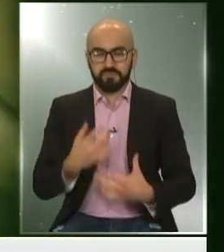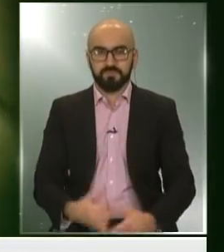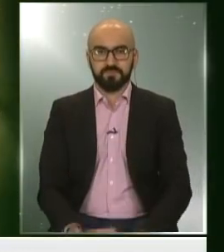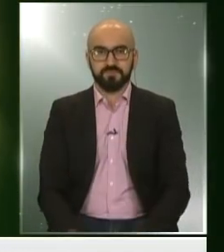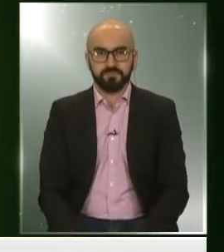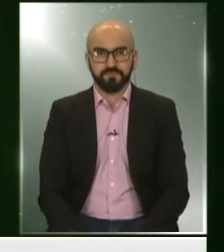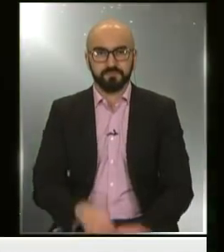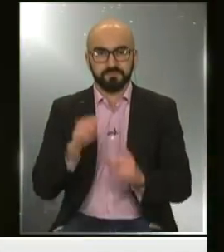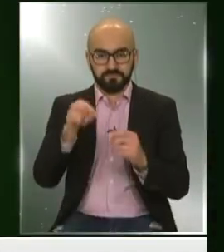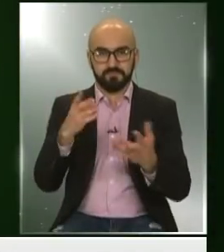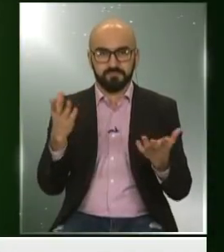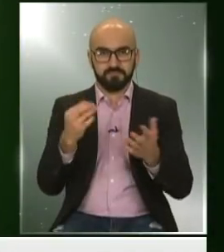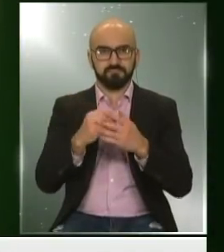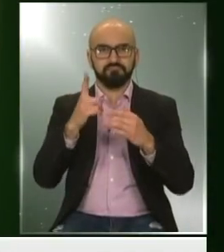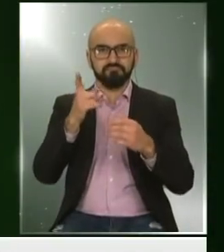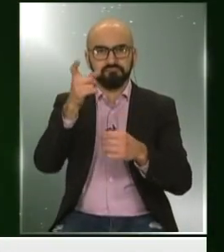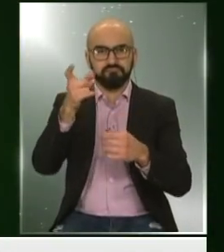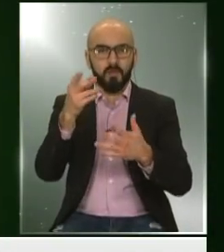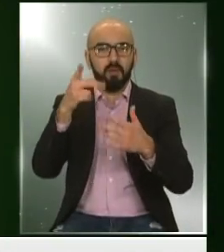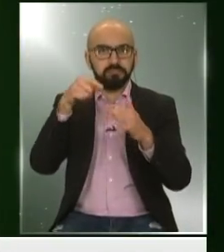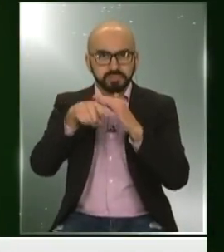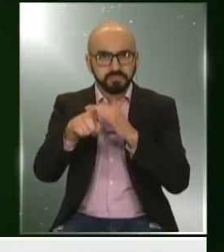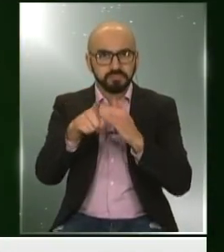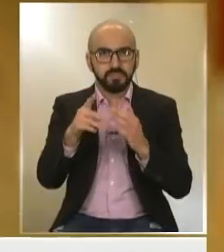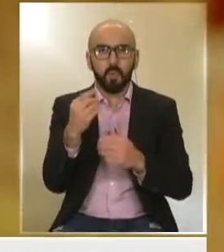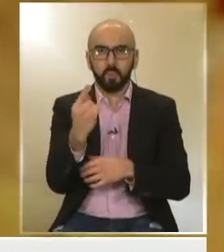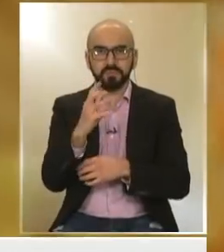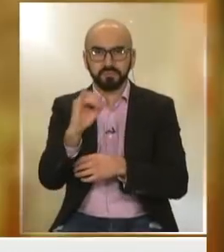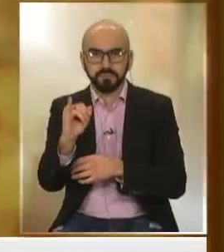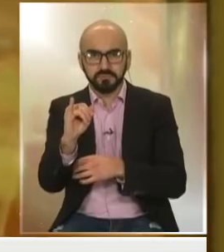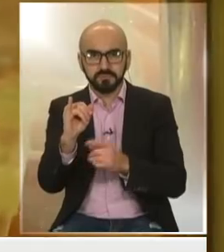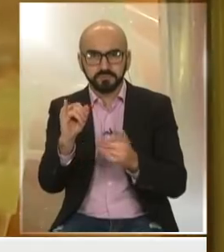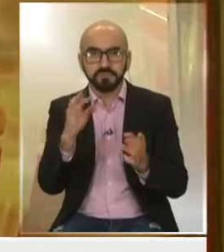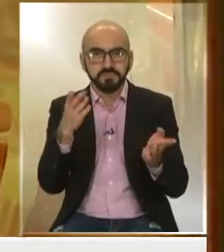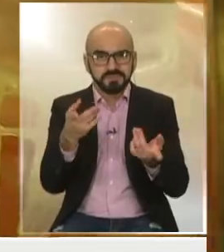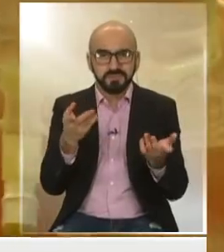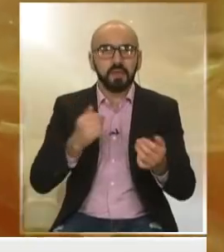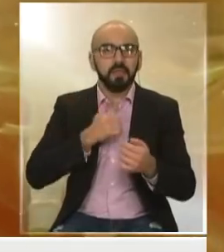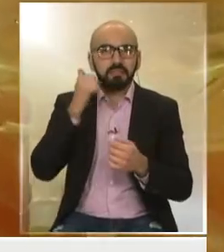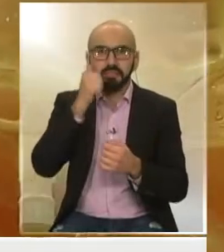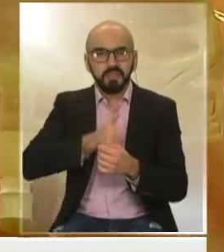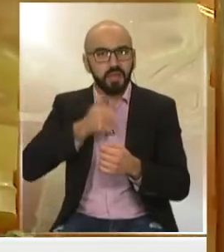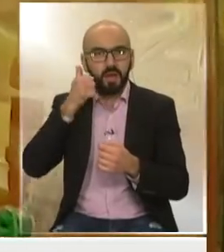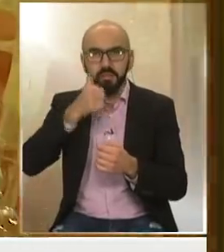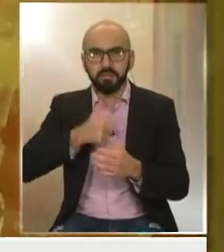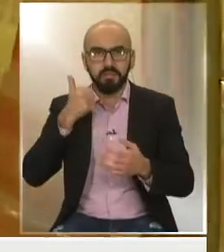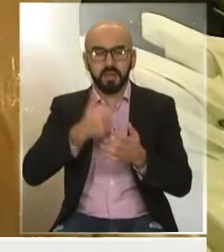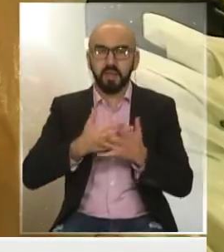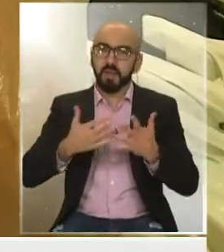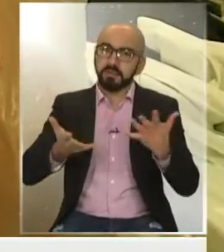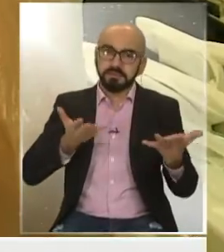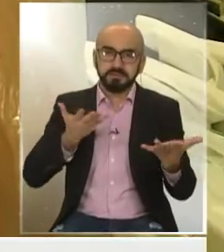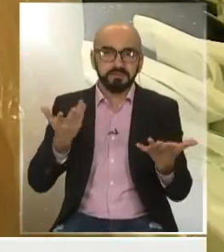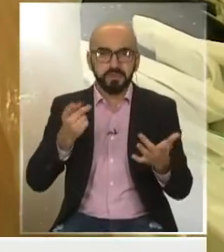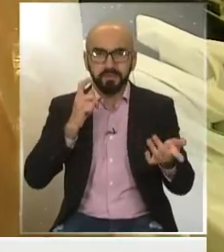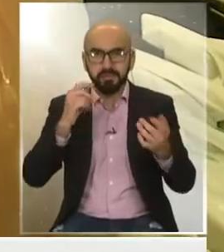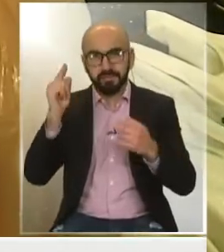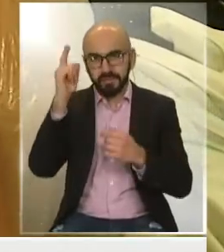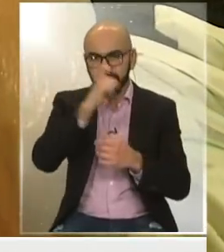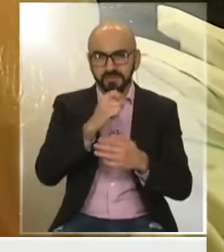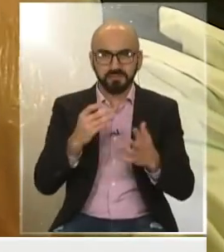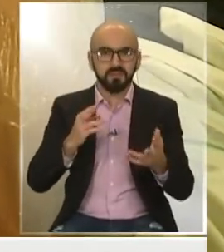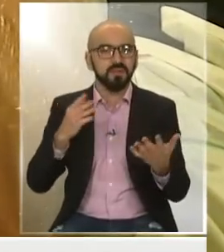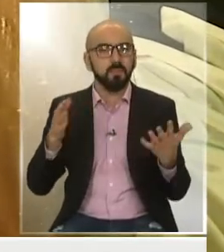Ahí. Esta es la interna de las unidades críticas, donde día a día se realizan arriesgadas maniobras para